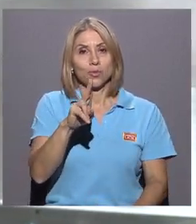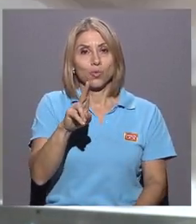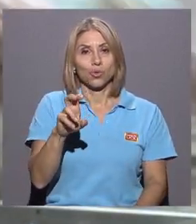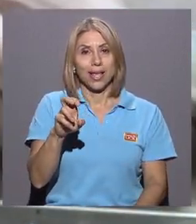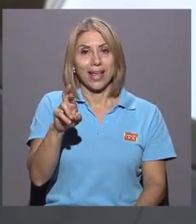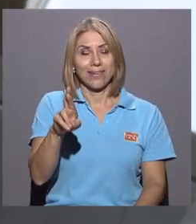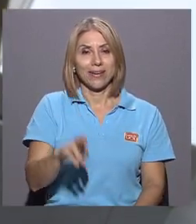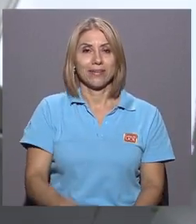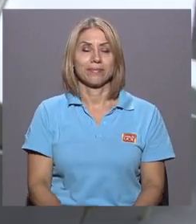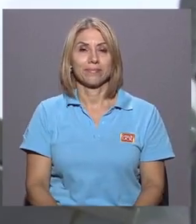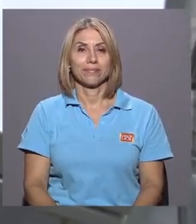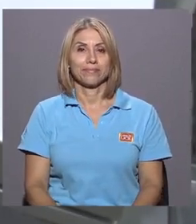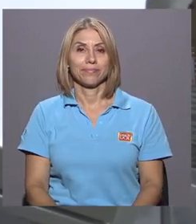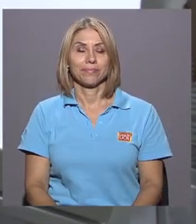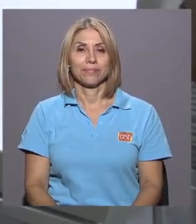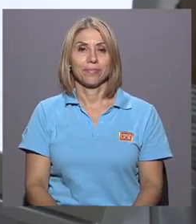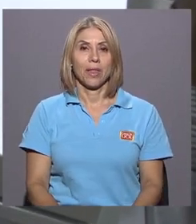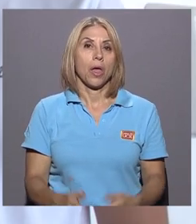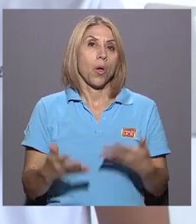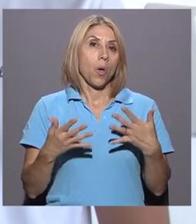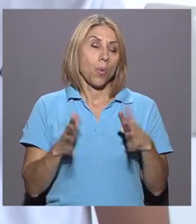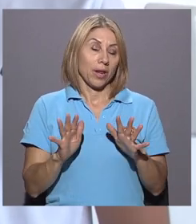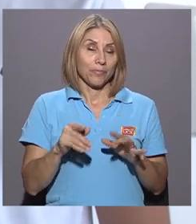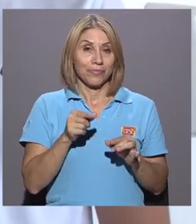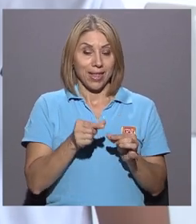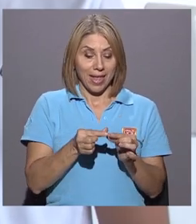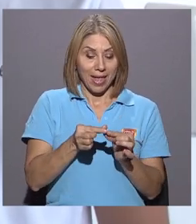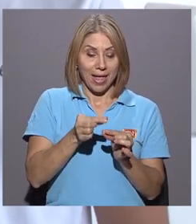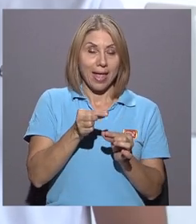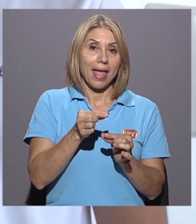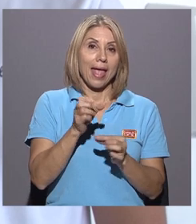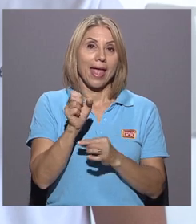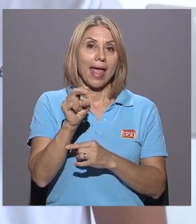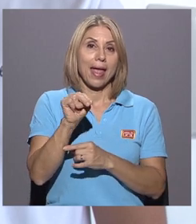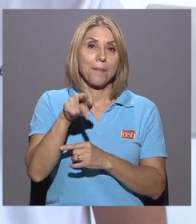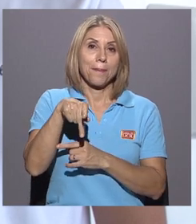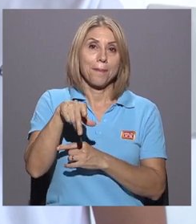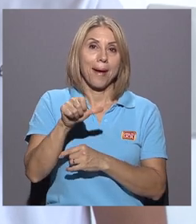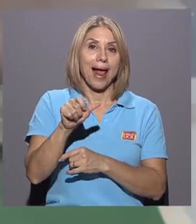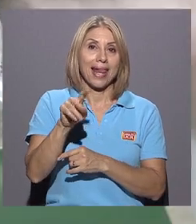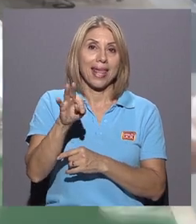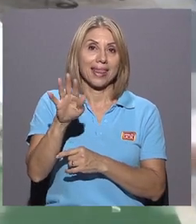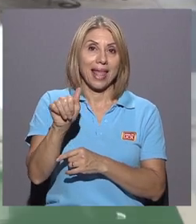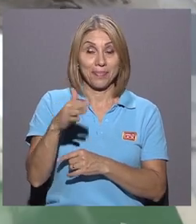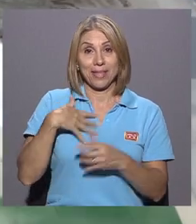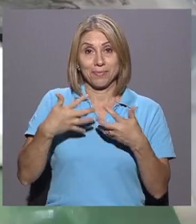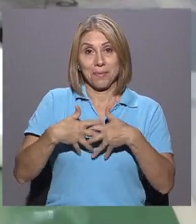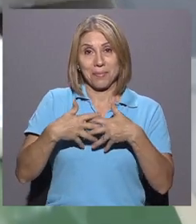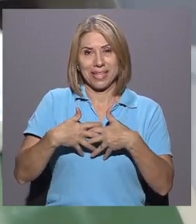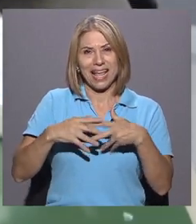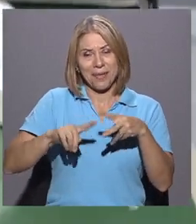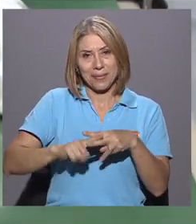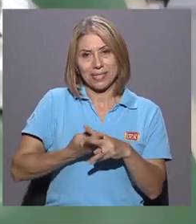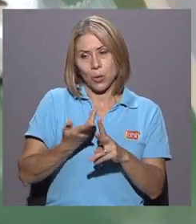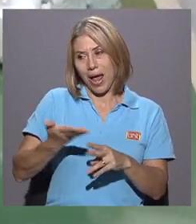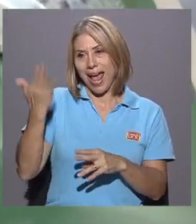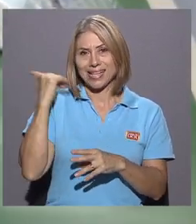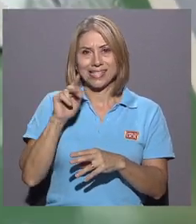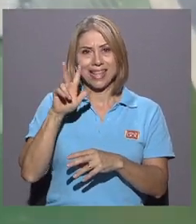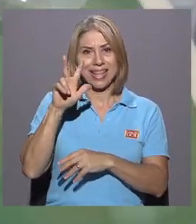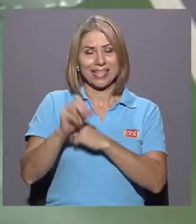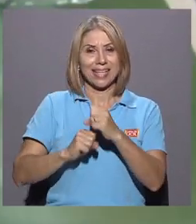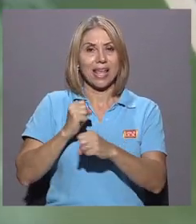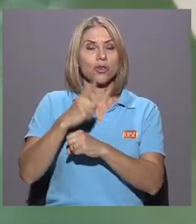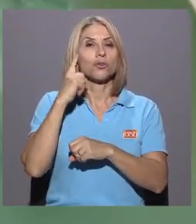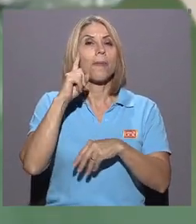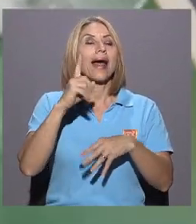UCR. Bueno, en Paleta, que es mi empresa, nació hace alrededor de 3 años. Nació con la idea de brindar un producto